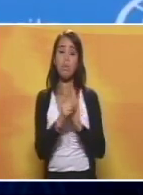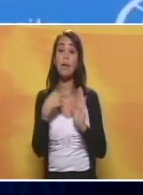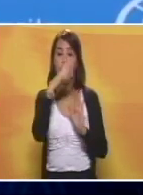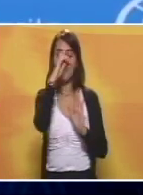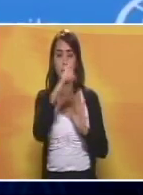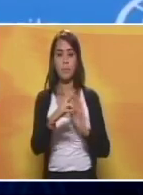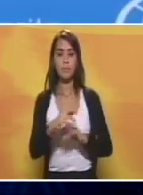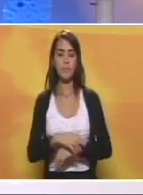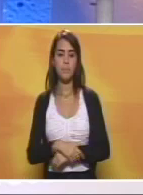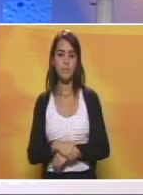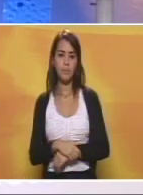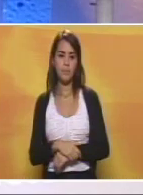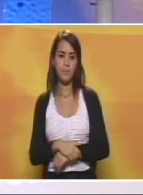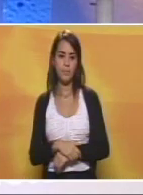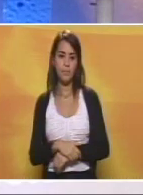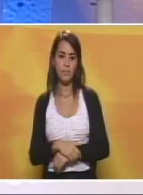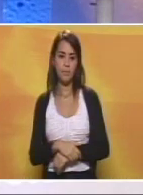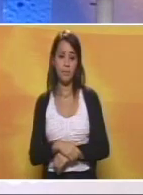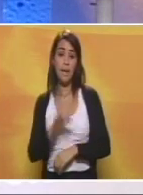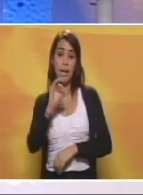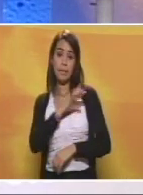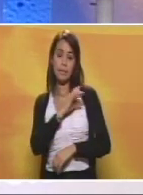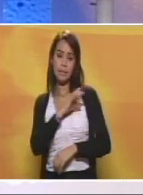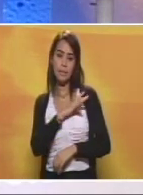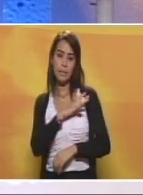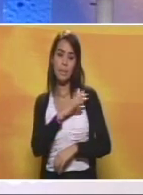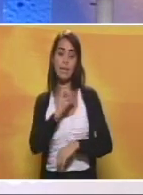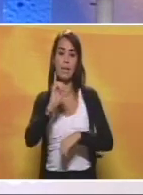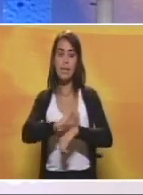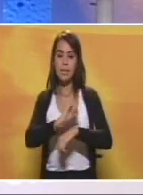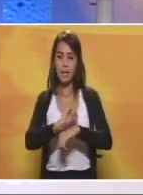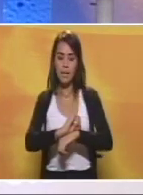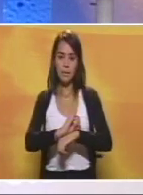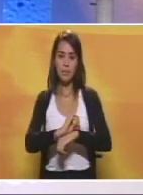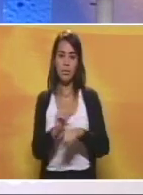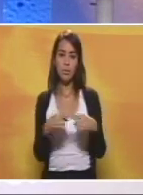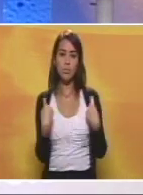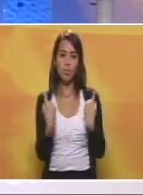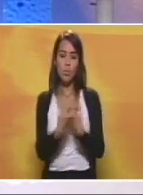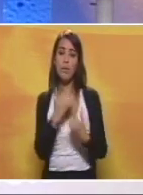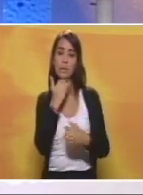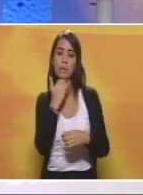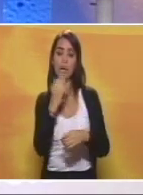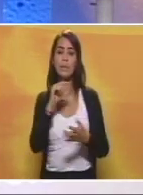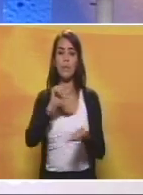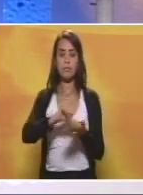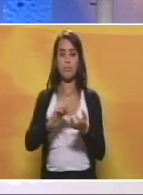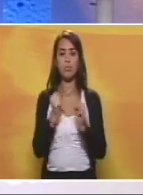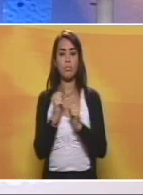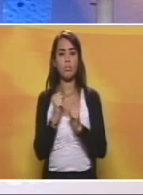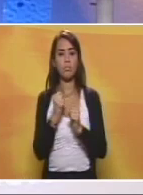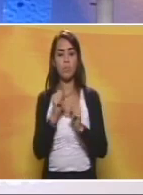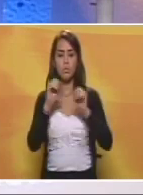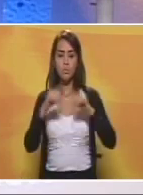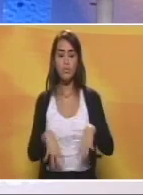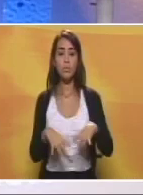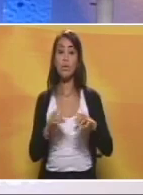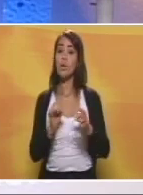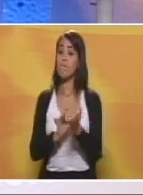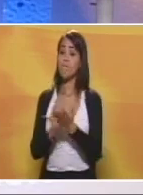respetarla en chile la diócesis de la ciudad de rancagua vecina de santiago anunció la suspensión de 14